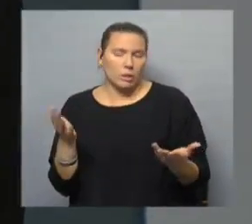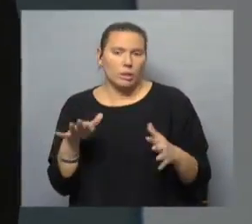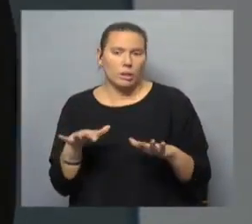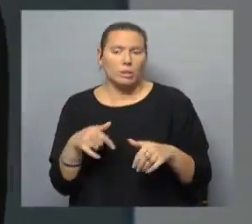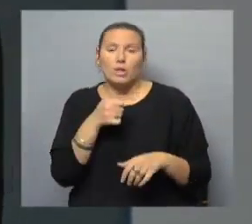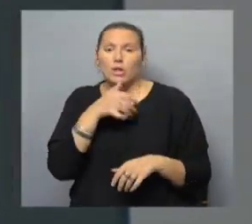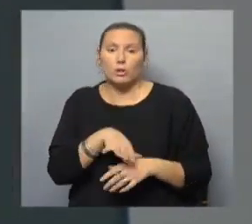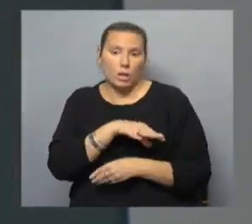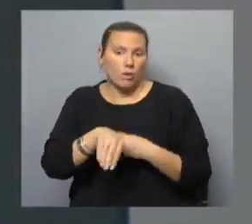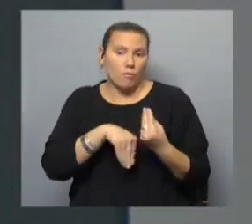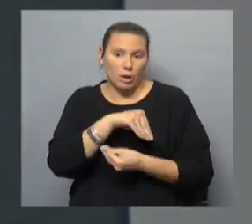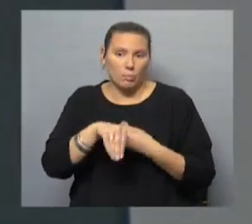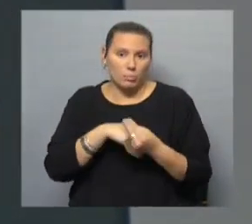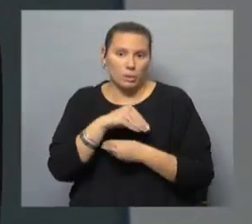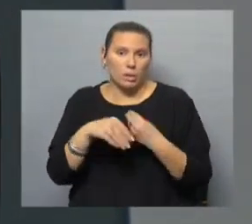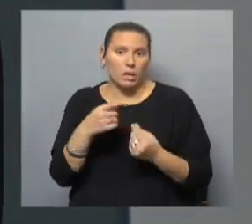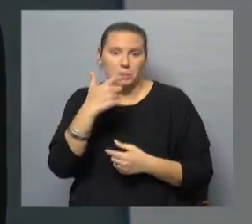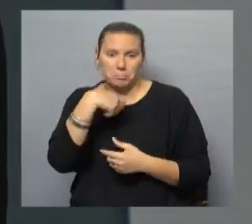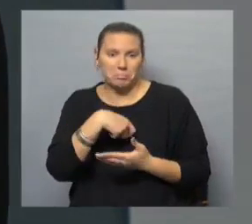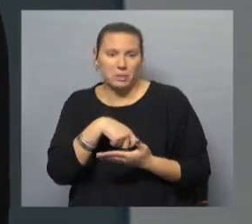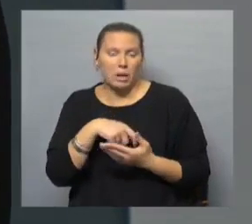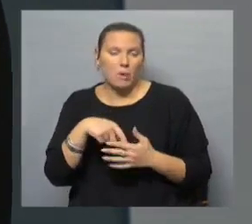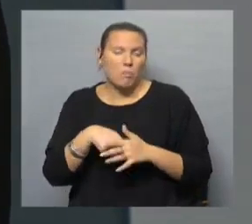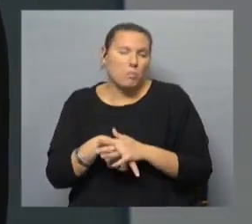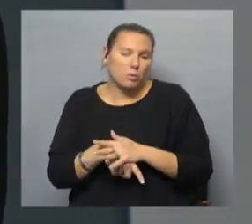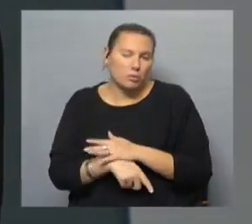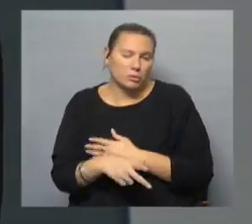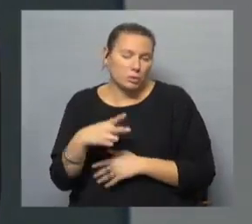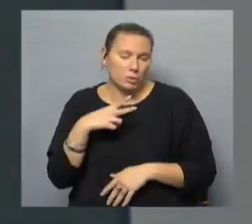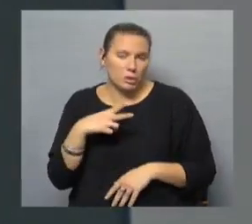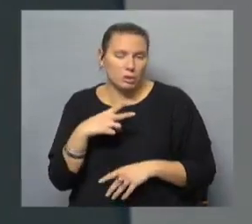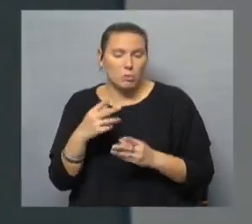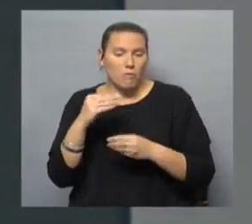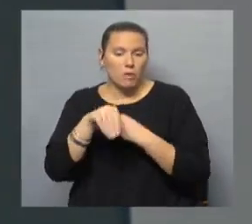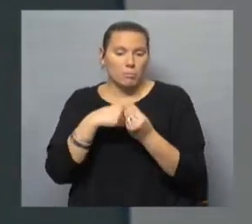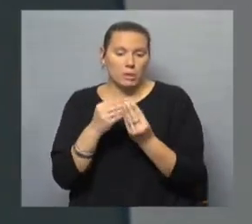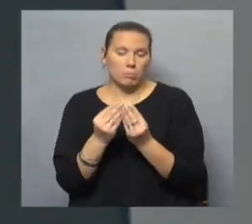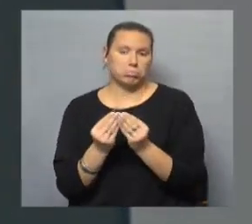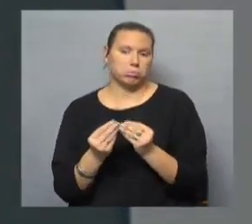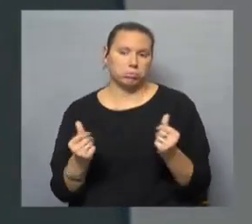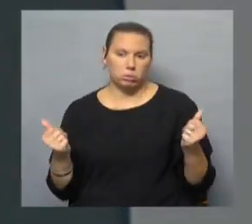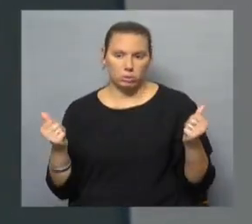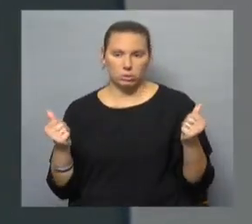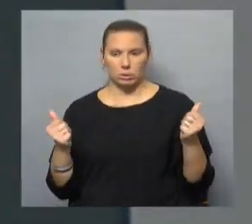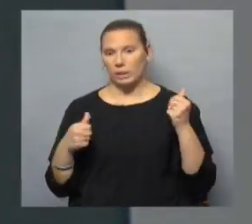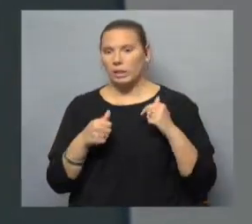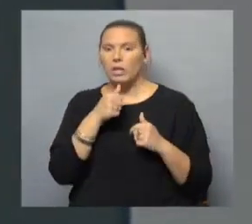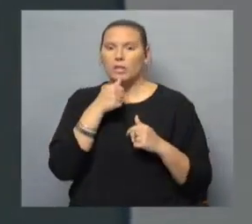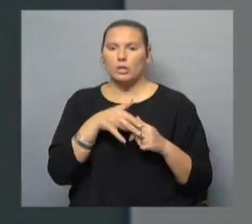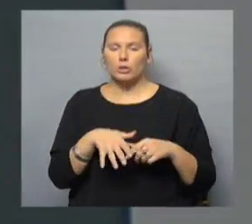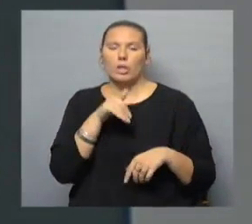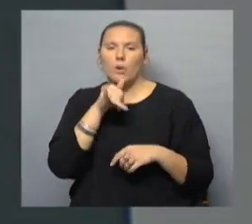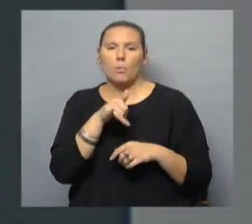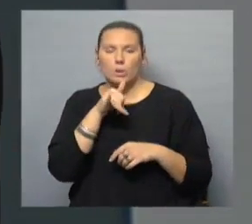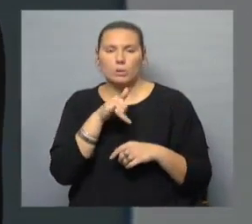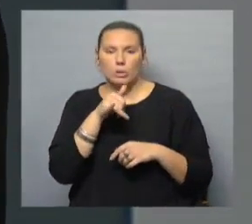la historia de una familia, cómo se desarma, es un drama íntimo. Y esa familia, cómo se desarma, está contado toda esta historia, esta narración,